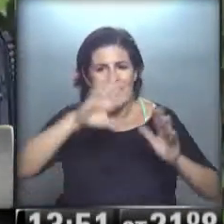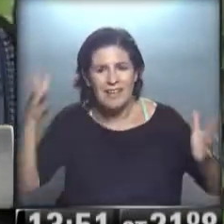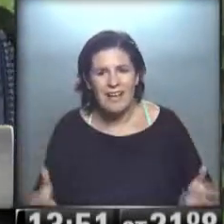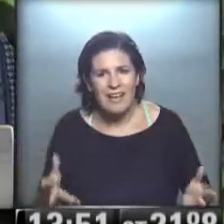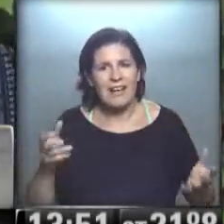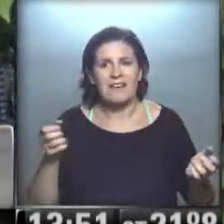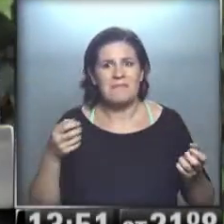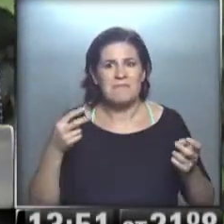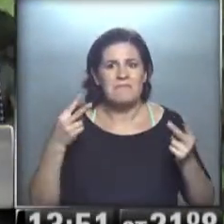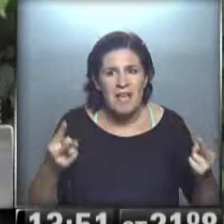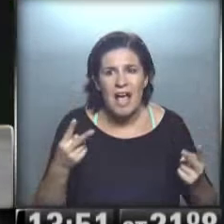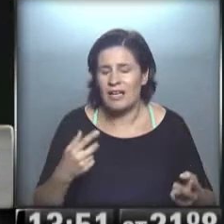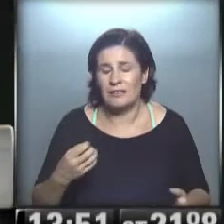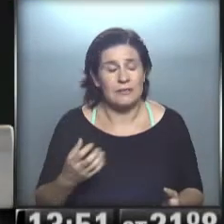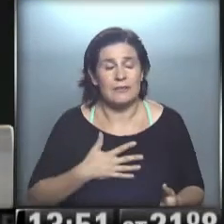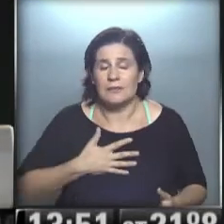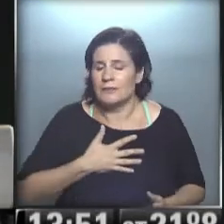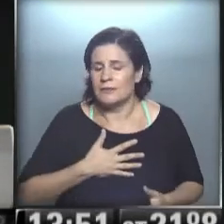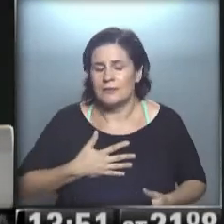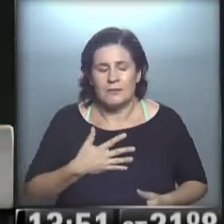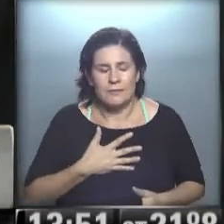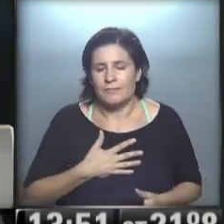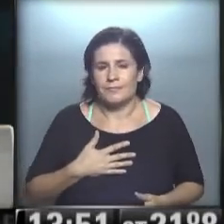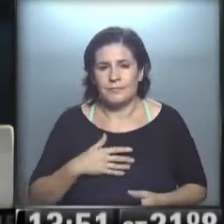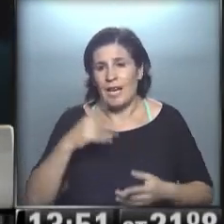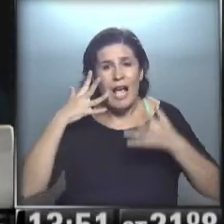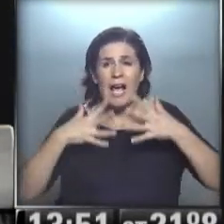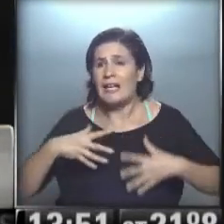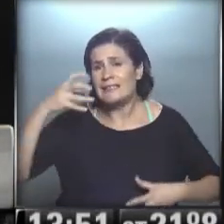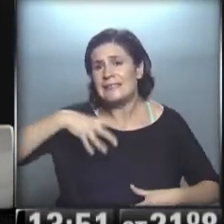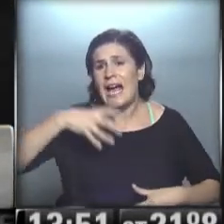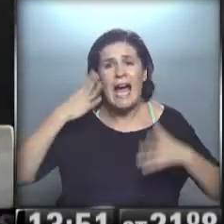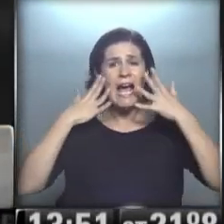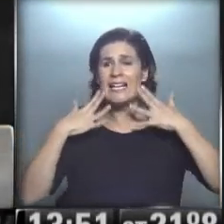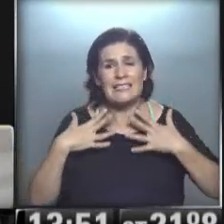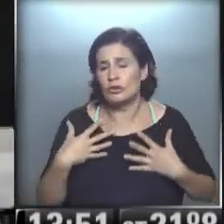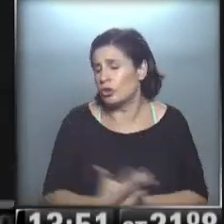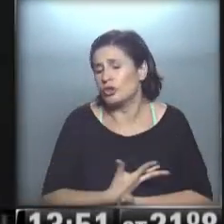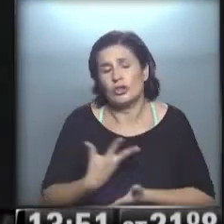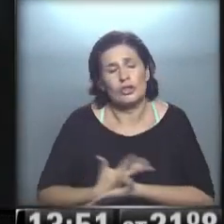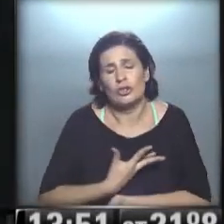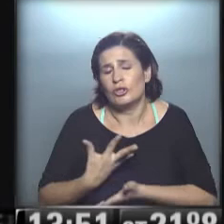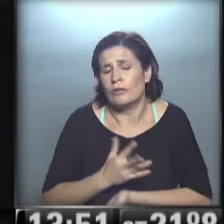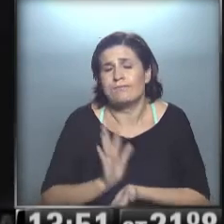yo la viví muy... Las escenas que yo tenía maquillaje de sangre, las sufrí, sufrí esa sangre en el